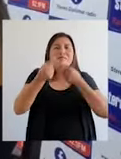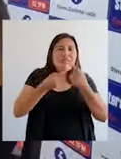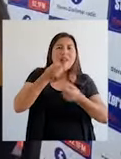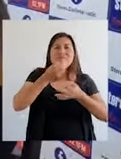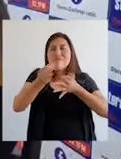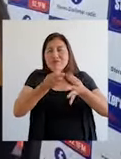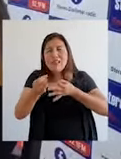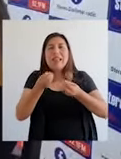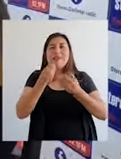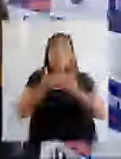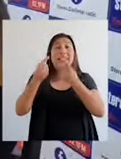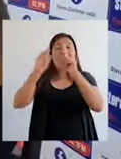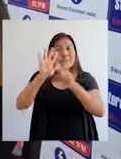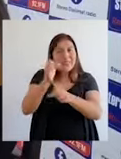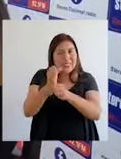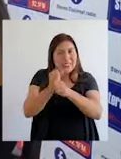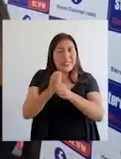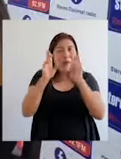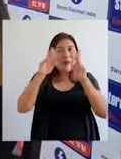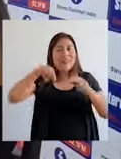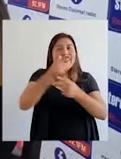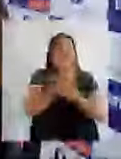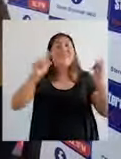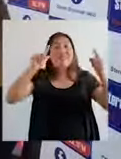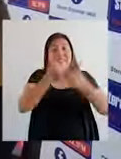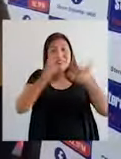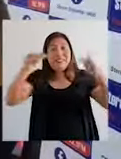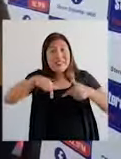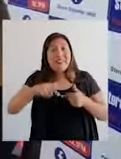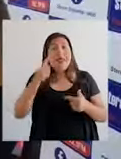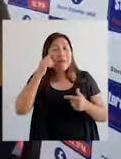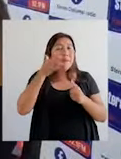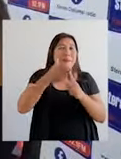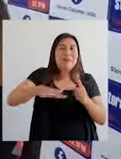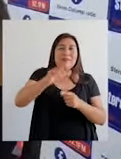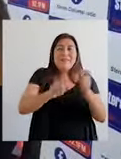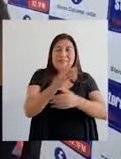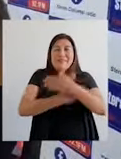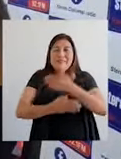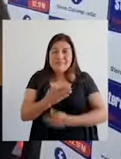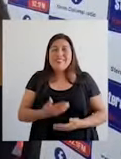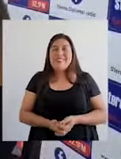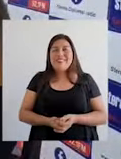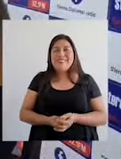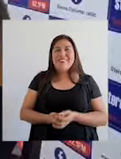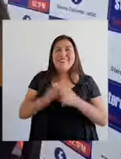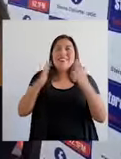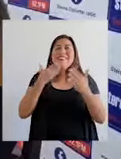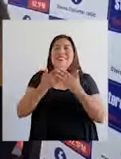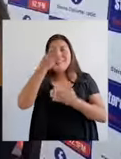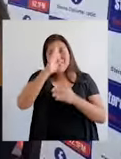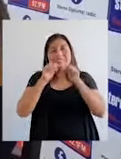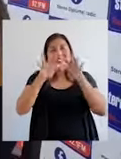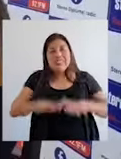contado, éxitos en la labor y sobre todo aquí en la región y que sea pues para el beneficio de estas personas que sufren de discapacidad, ¿ah? Muchísimas gracias y que